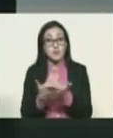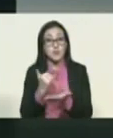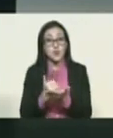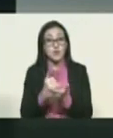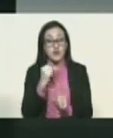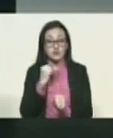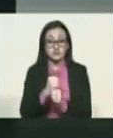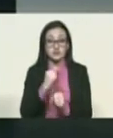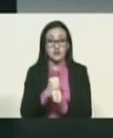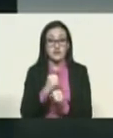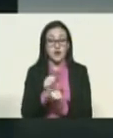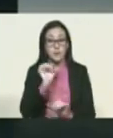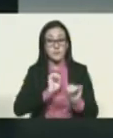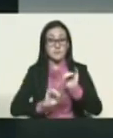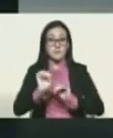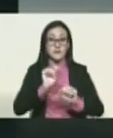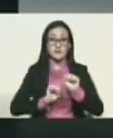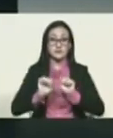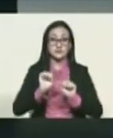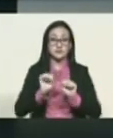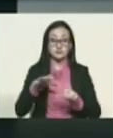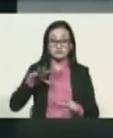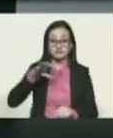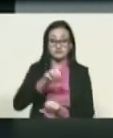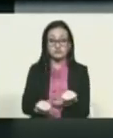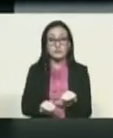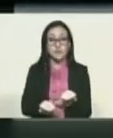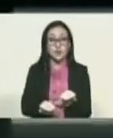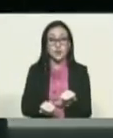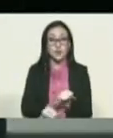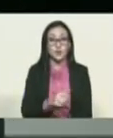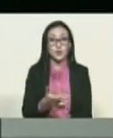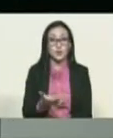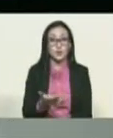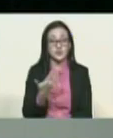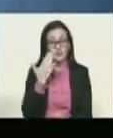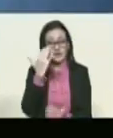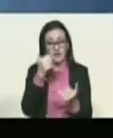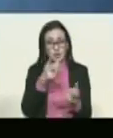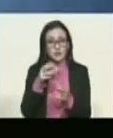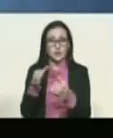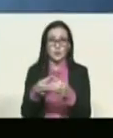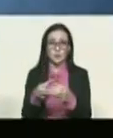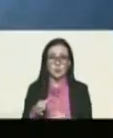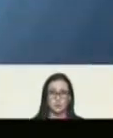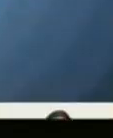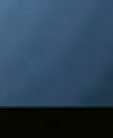trabajo de prevención y de captura de esta organización terrorista.